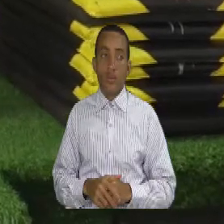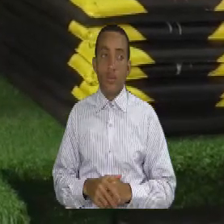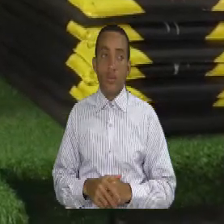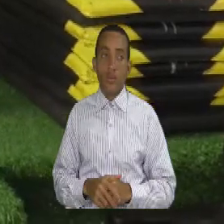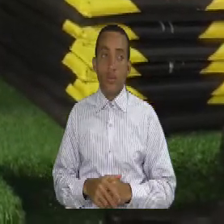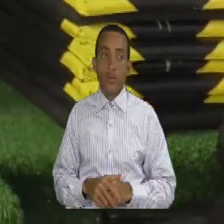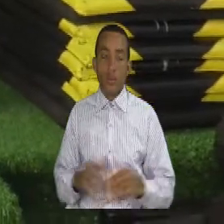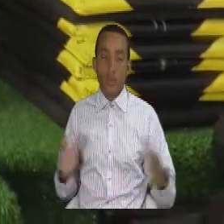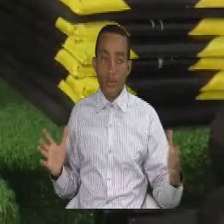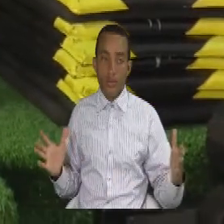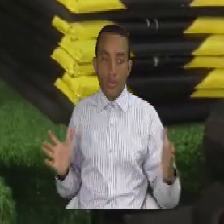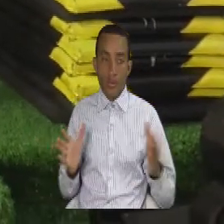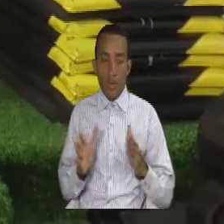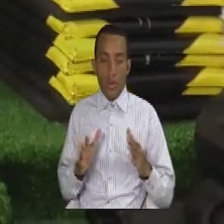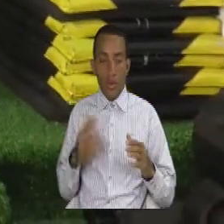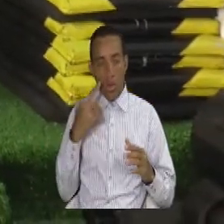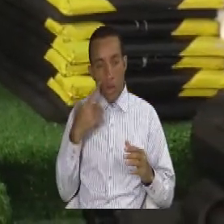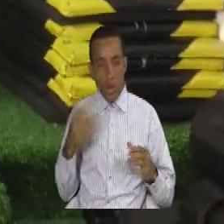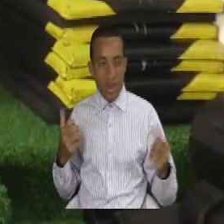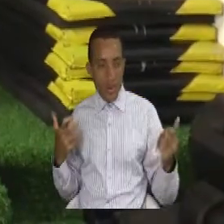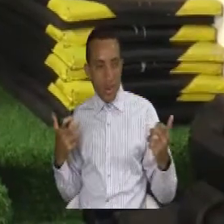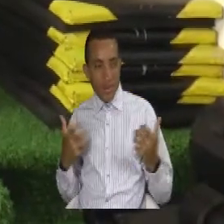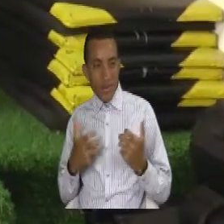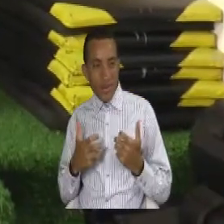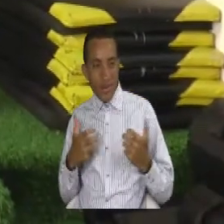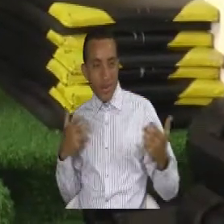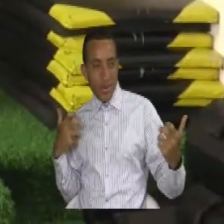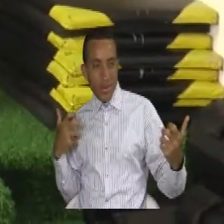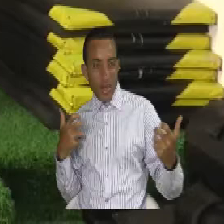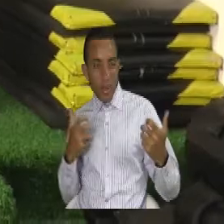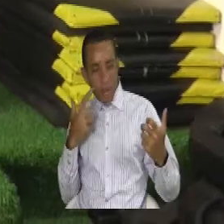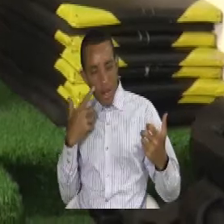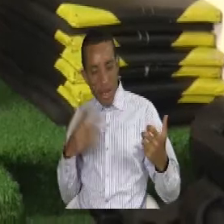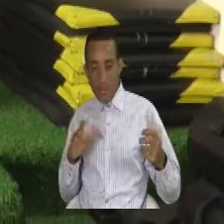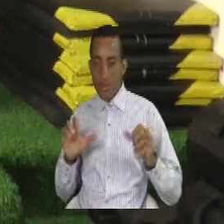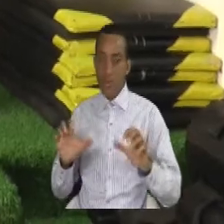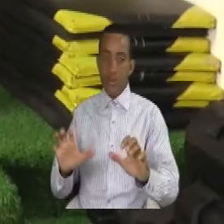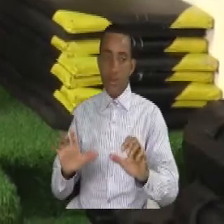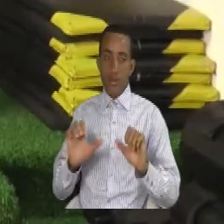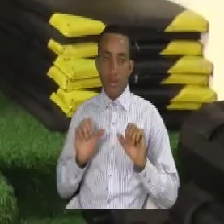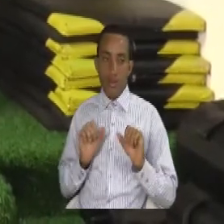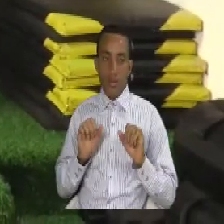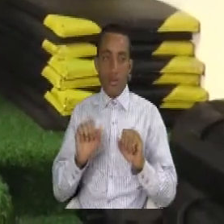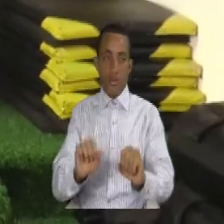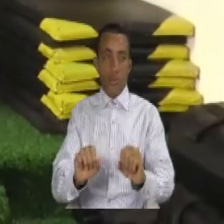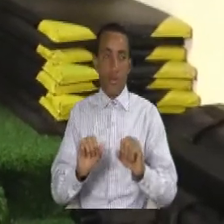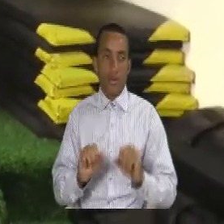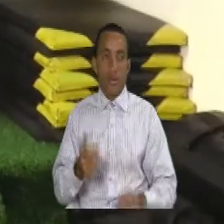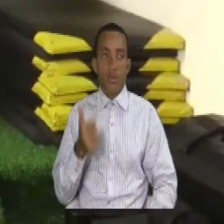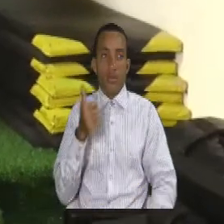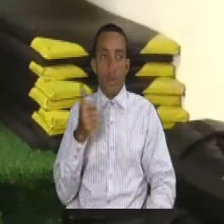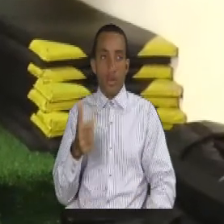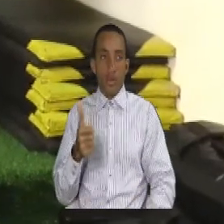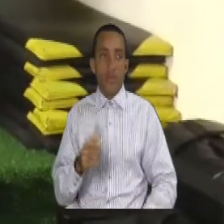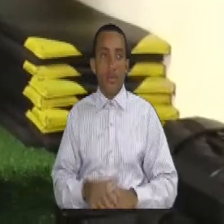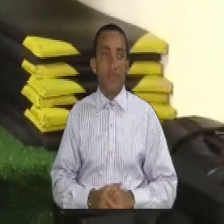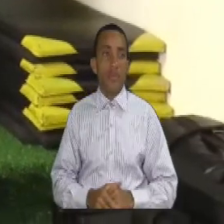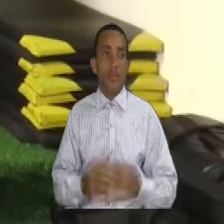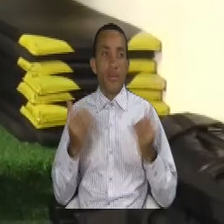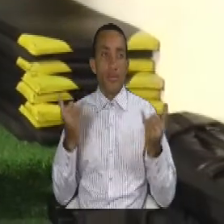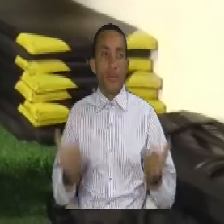Estiro, flexiono completamente. Estiro, flexiono completamente. Muy bien, Kiara, excelente.